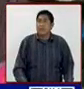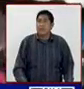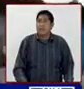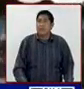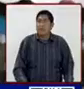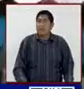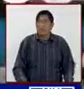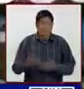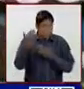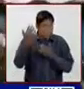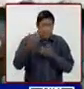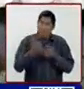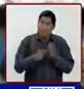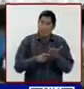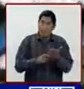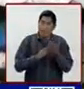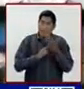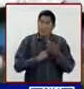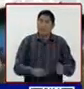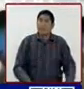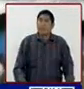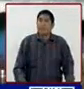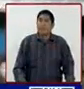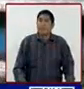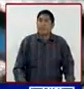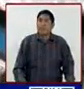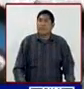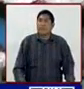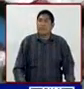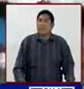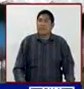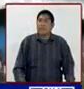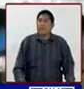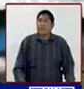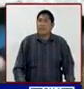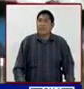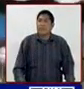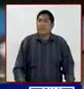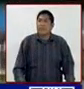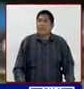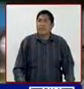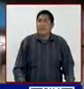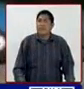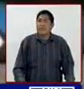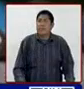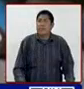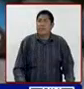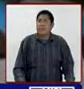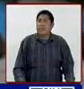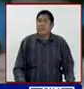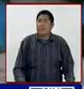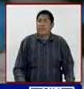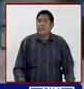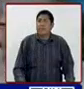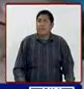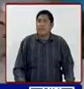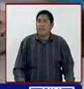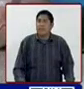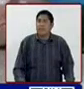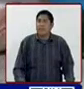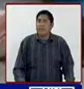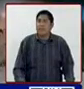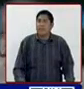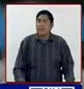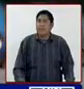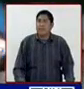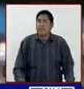Enseguida nos va a enseñar. Seguida nos va a mostrar cuál es la primera. ¿Quieres que lo enseñe? La primera, sí, la primera. Ahora,